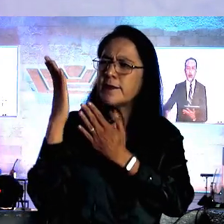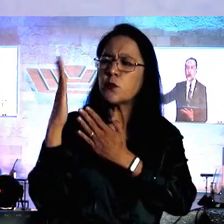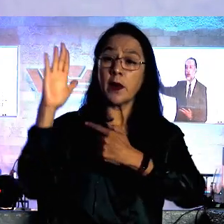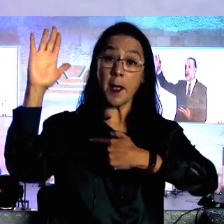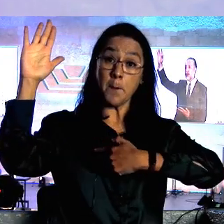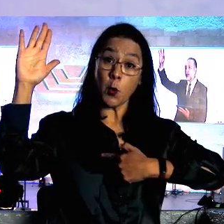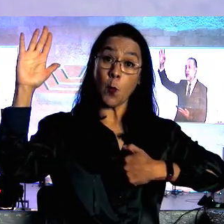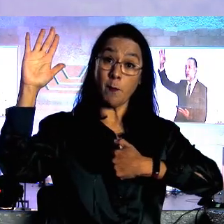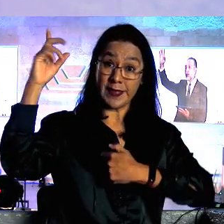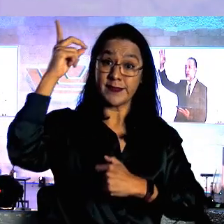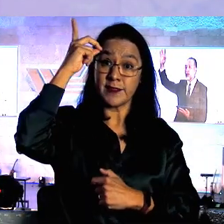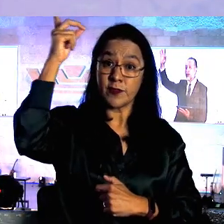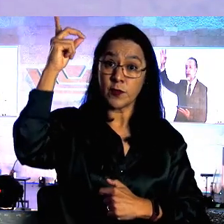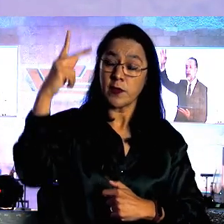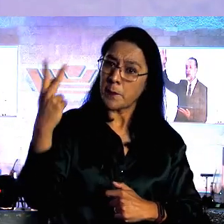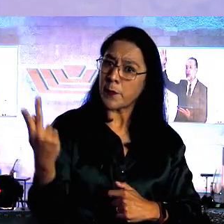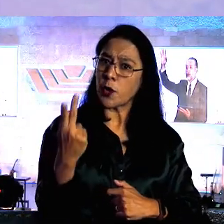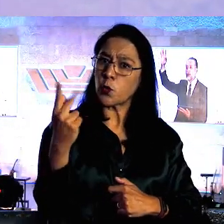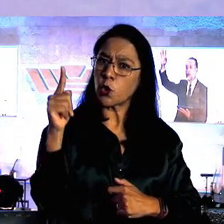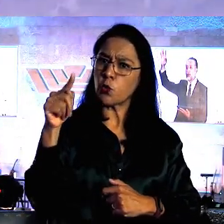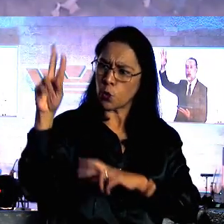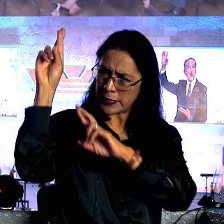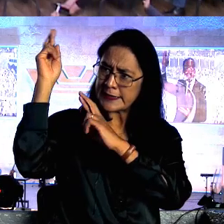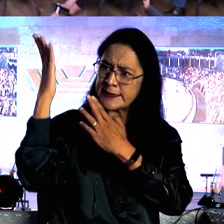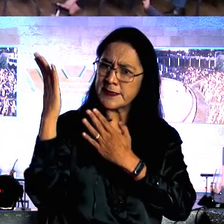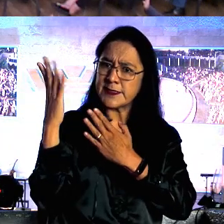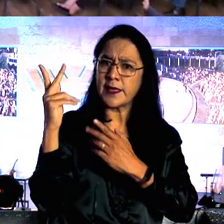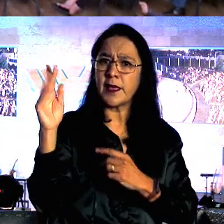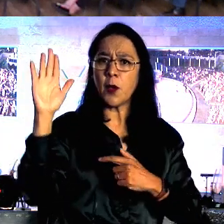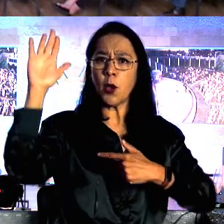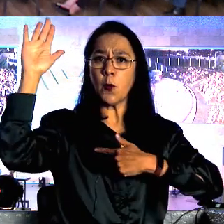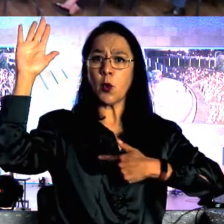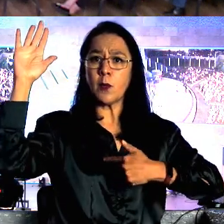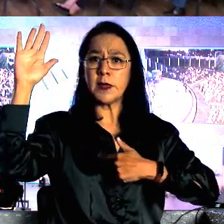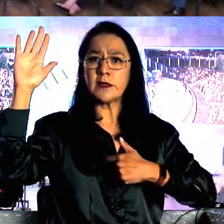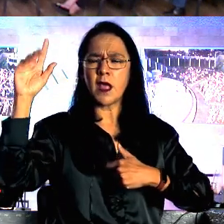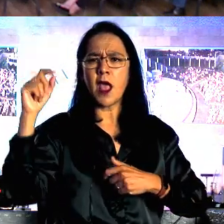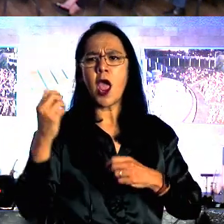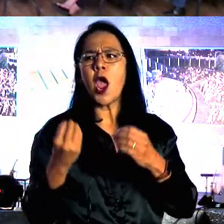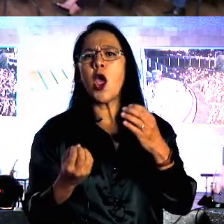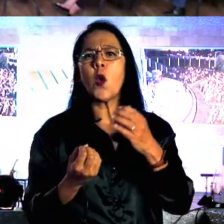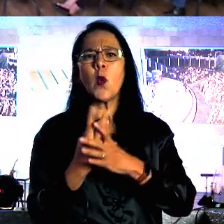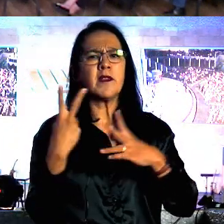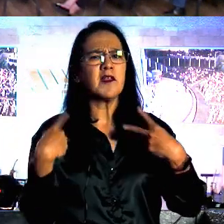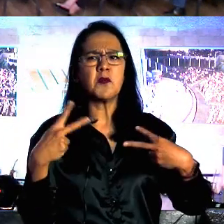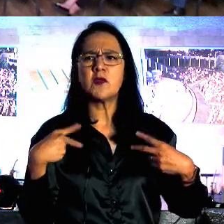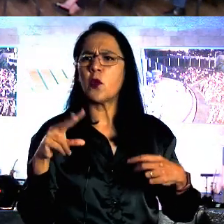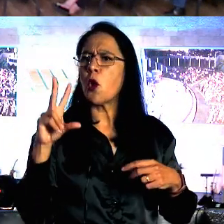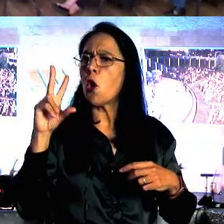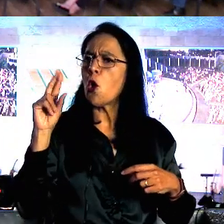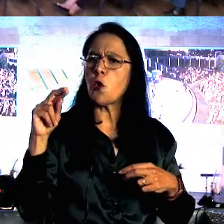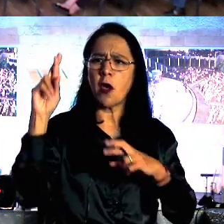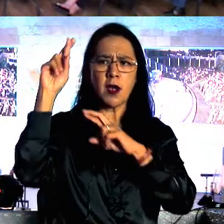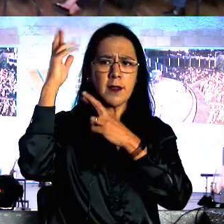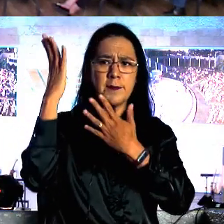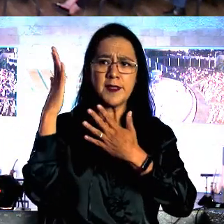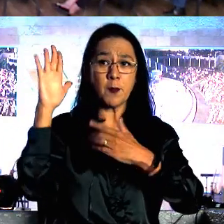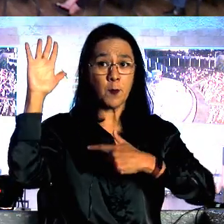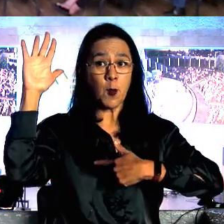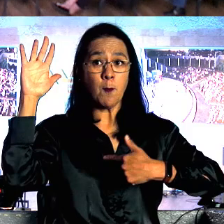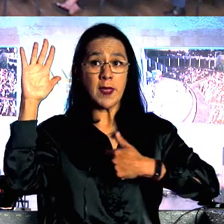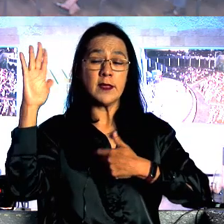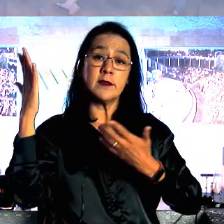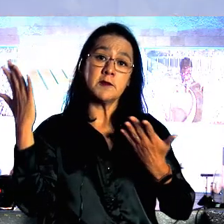¿Cuántos de ustedes han recibido una promesa de parte de Dios? ¿Cuántos de ustedes nunca han recibido una promesa de parte de Dios? Porque todos